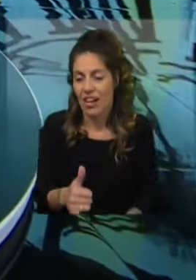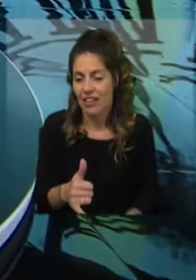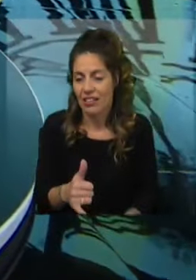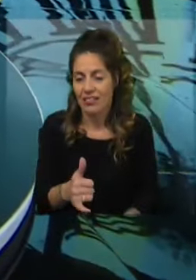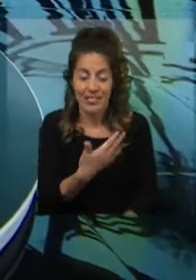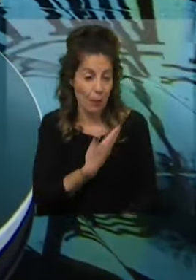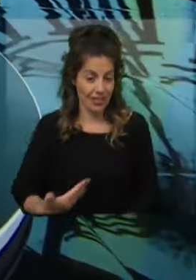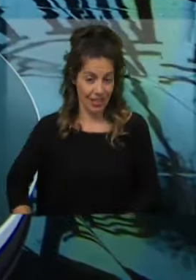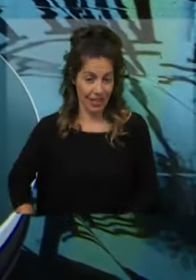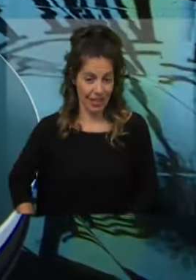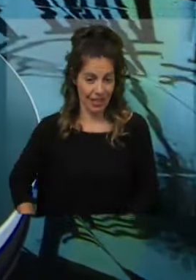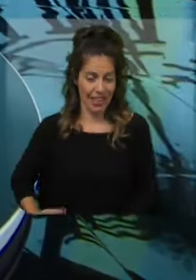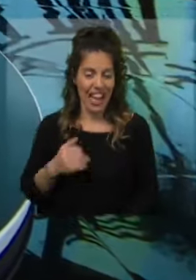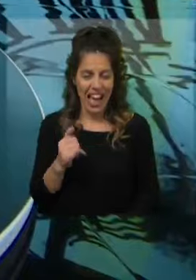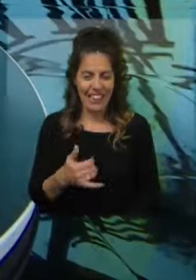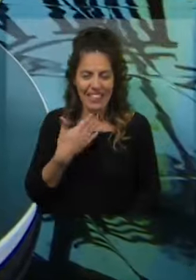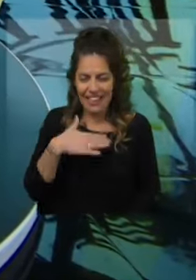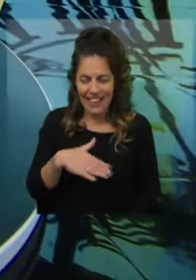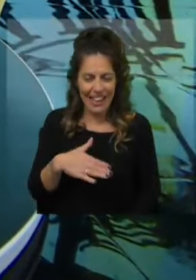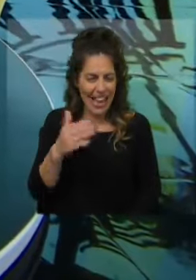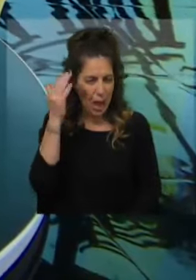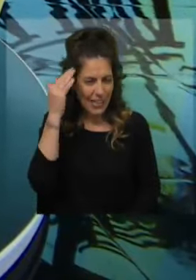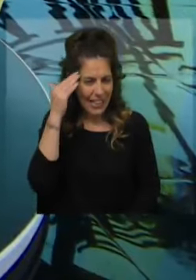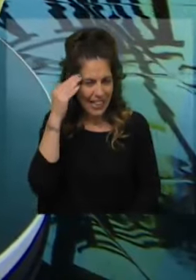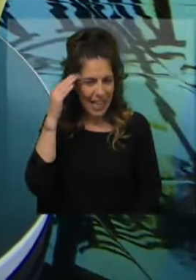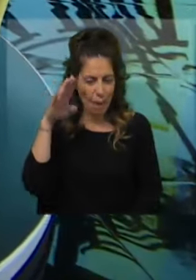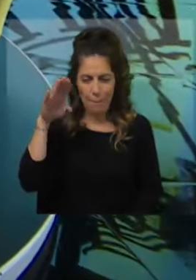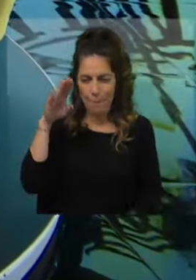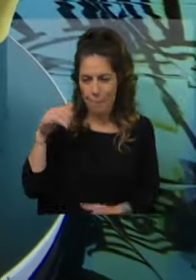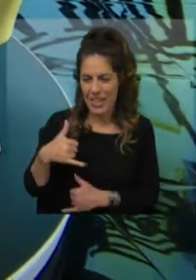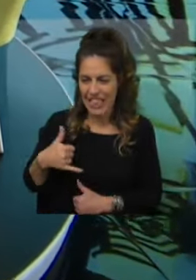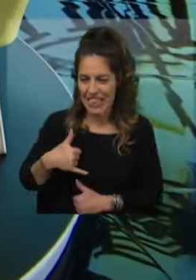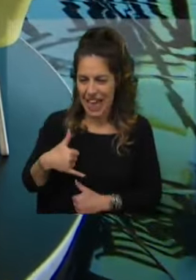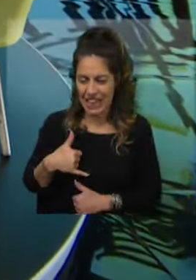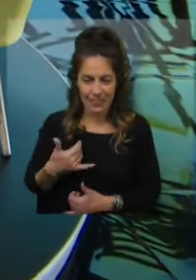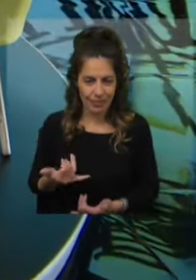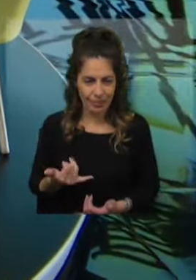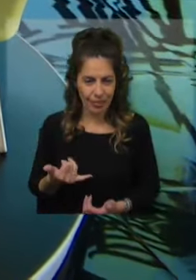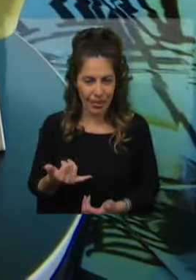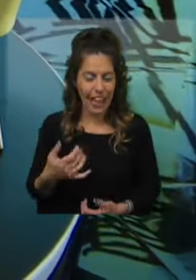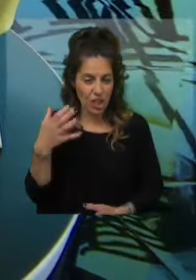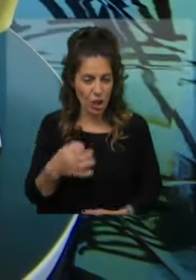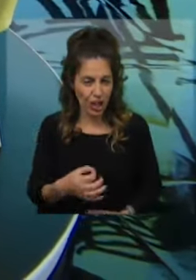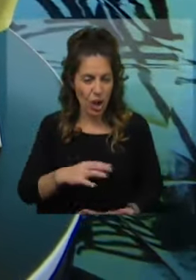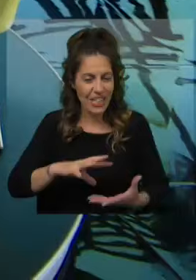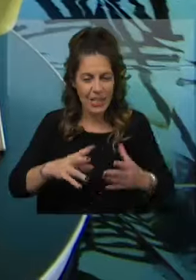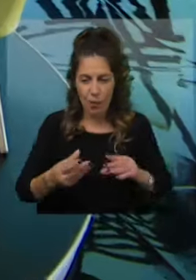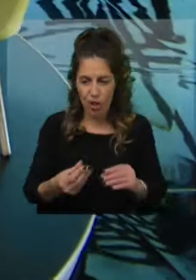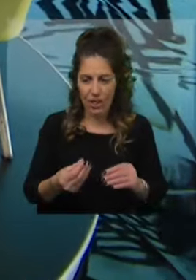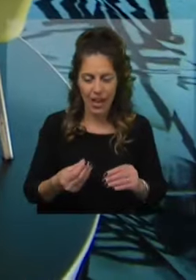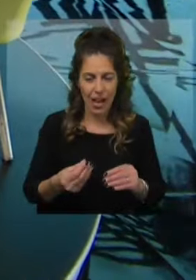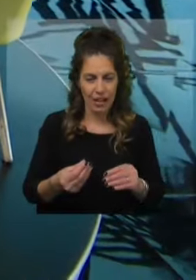decir hay que entender la mentalidad militar en eso la o la mentalidad militar que yo creo que se moldea mucho